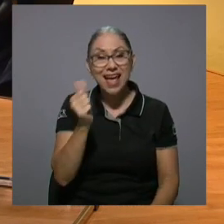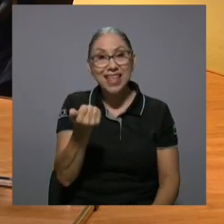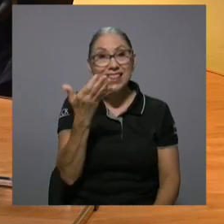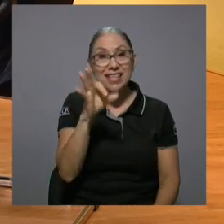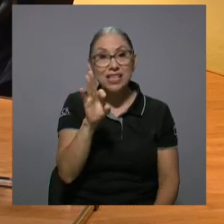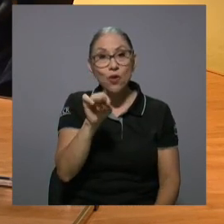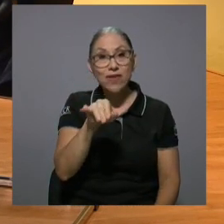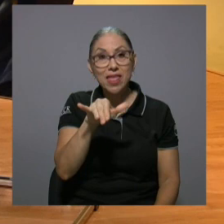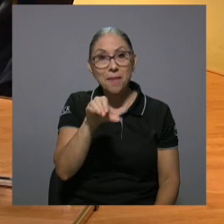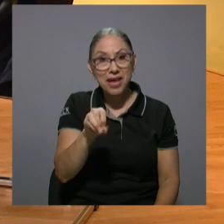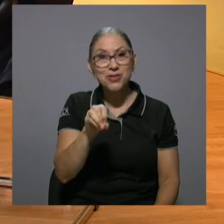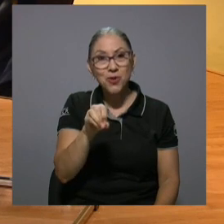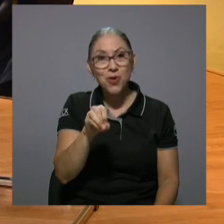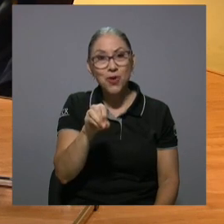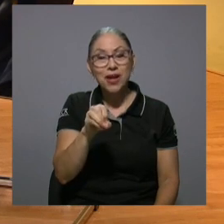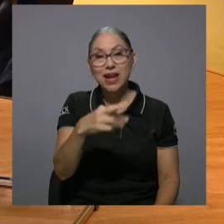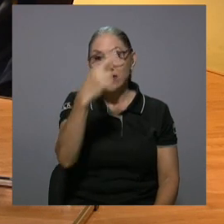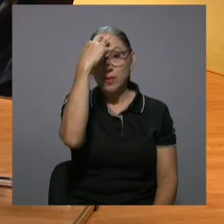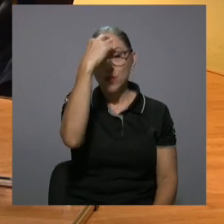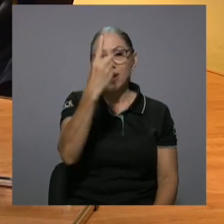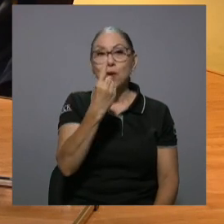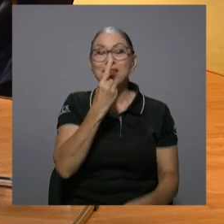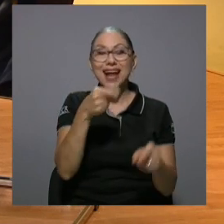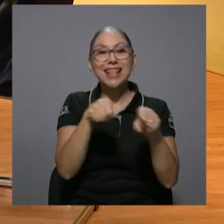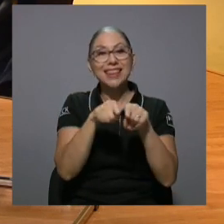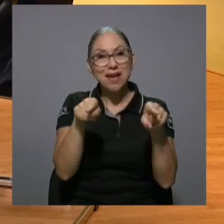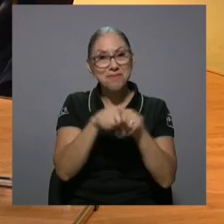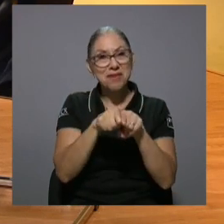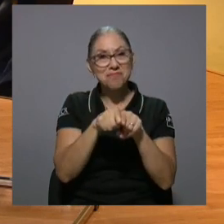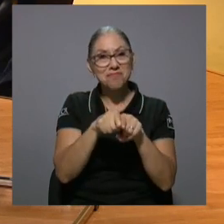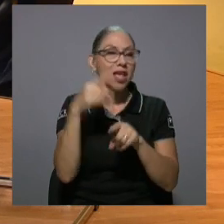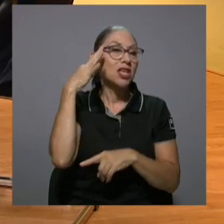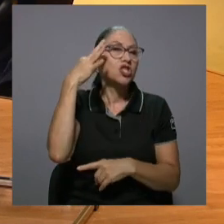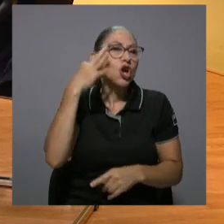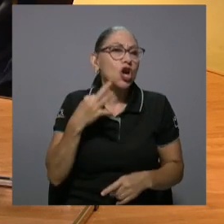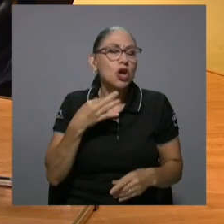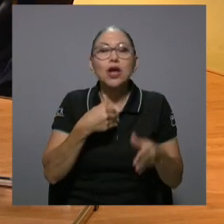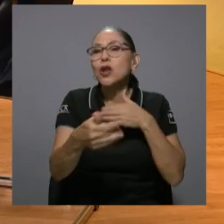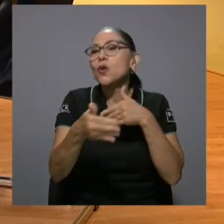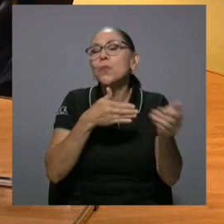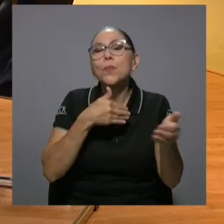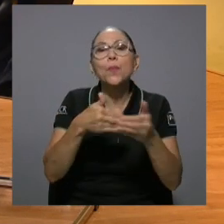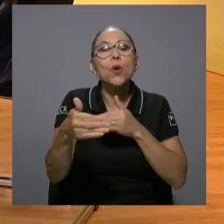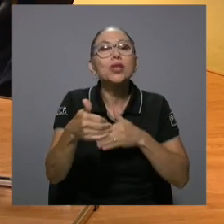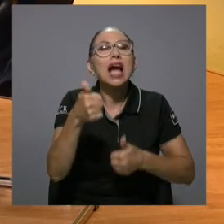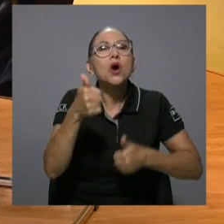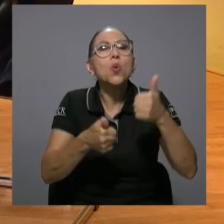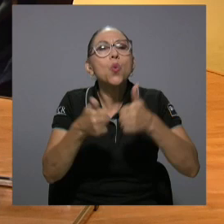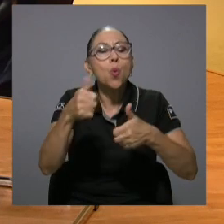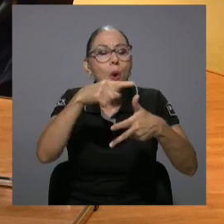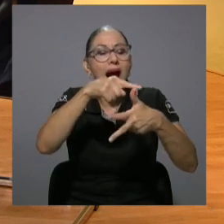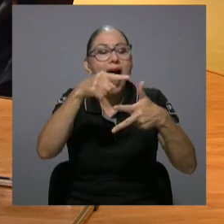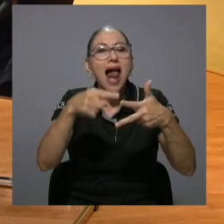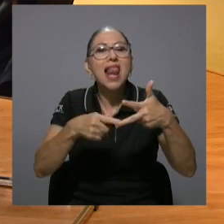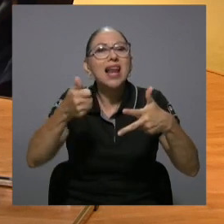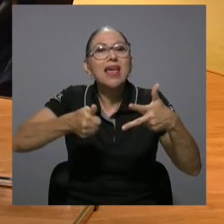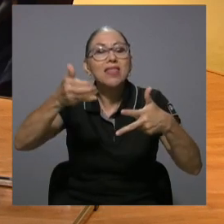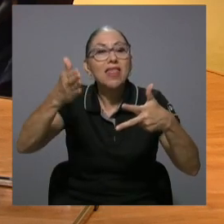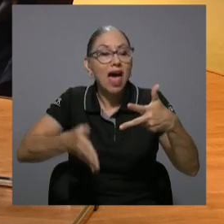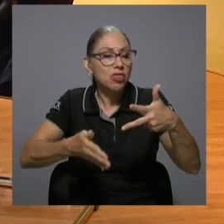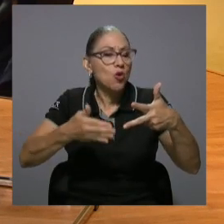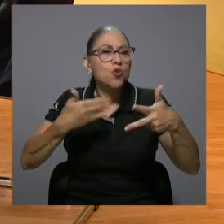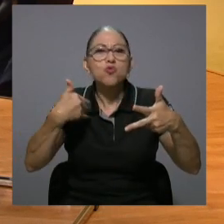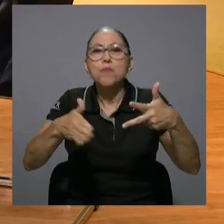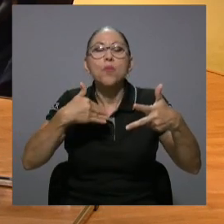mayo. República Dominicana también, yo creo que independientemente de cuál de los 3 candidatos que hay gane, uno de ellos es